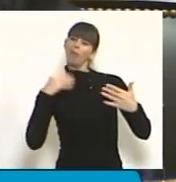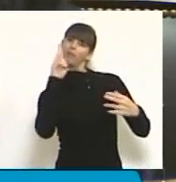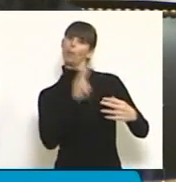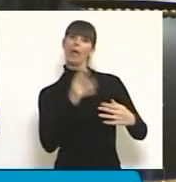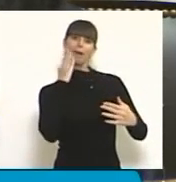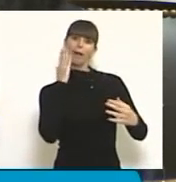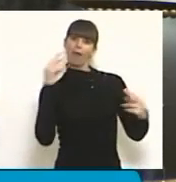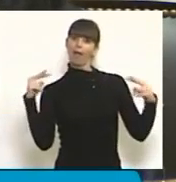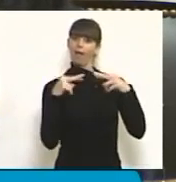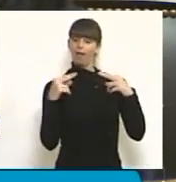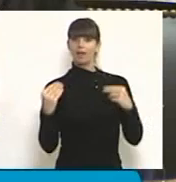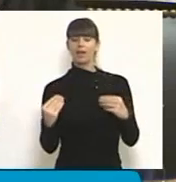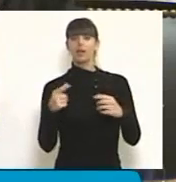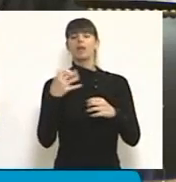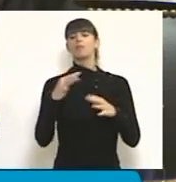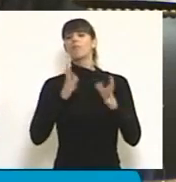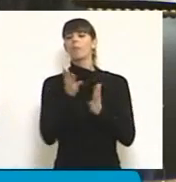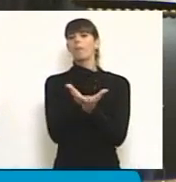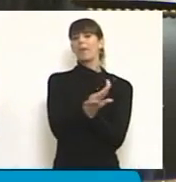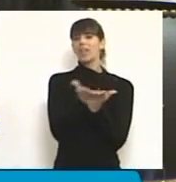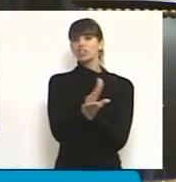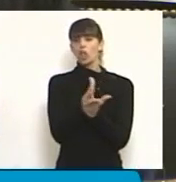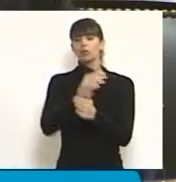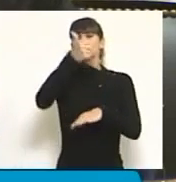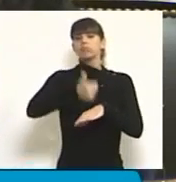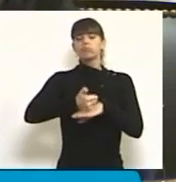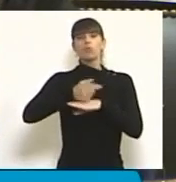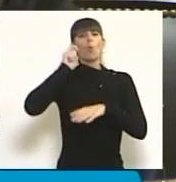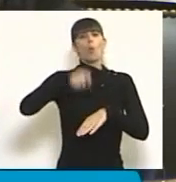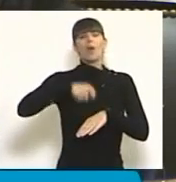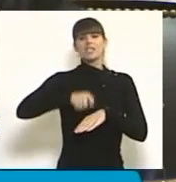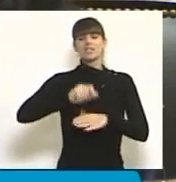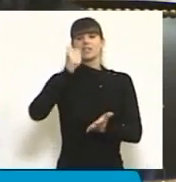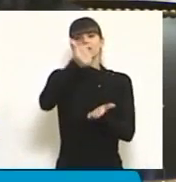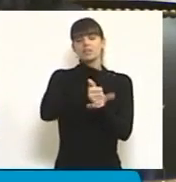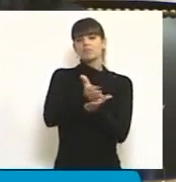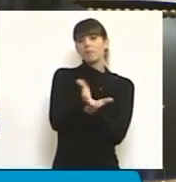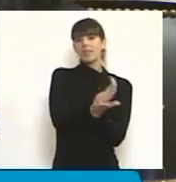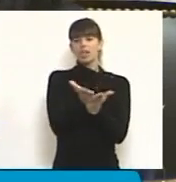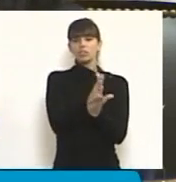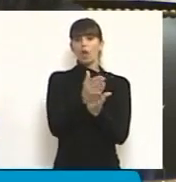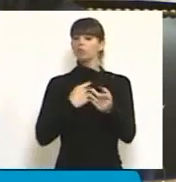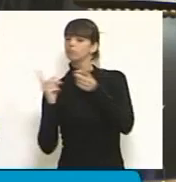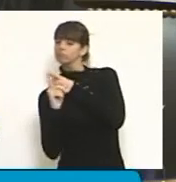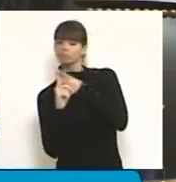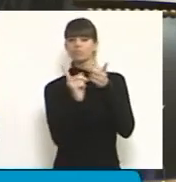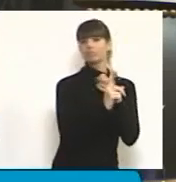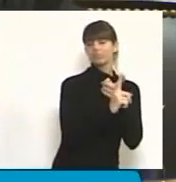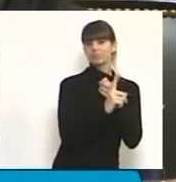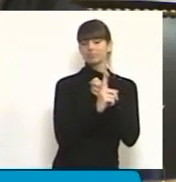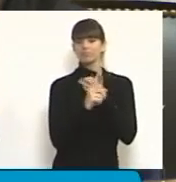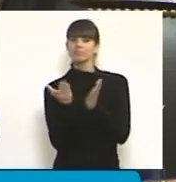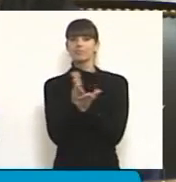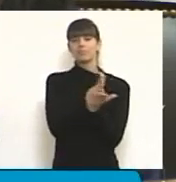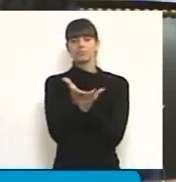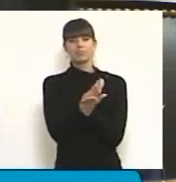corresponde. La mediación, donde el juez permanece en constante contacto con las partes y es el